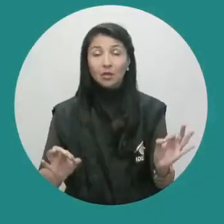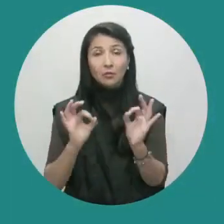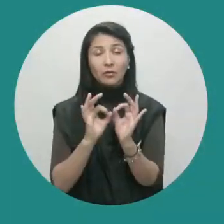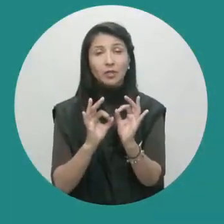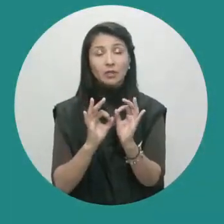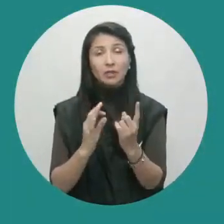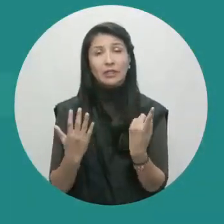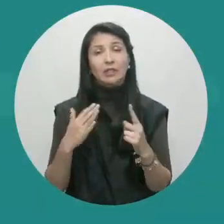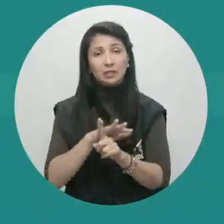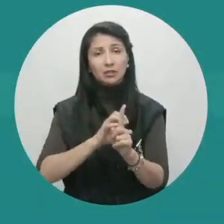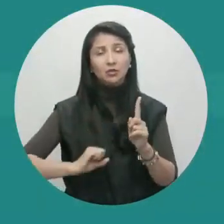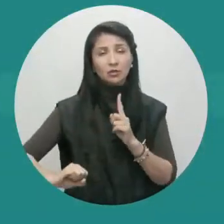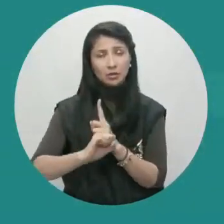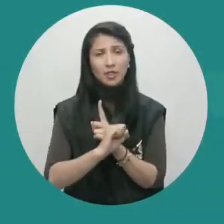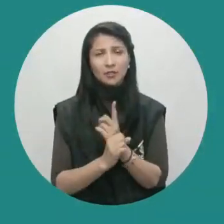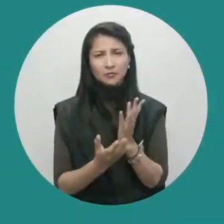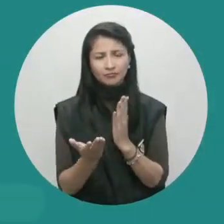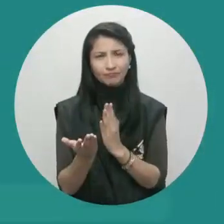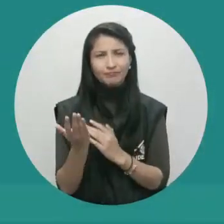través de nuestras redes sociales.